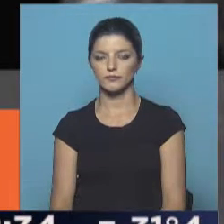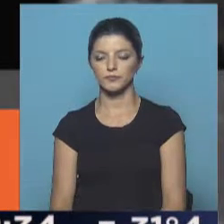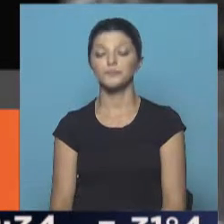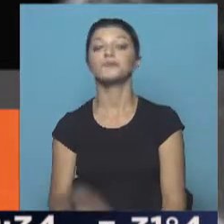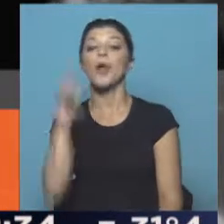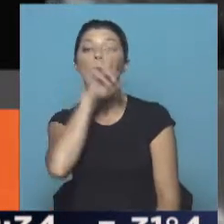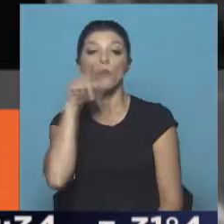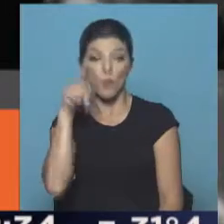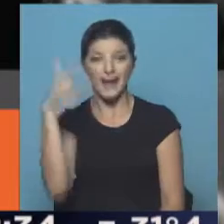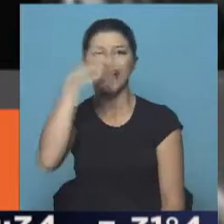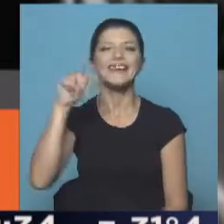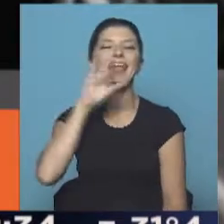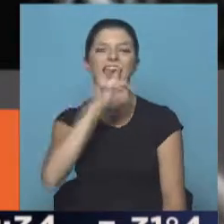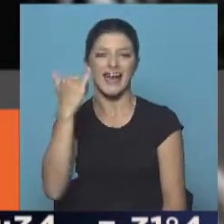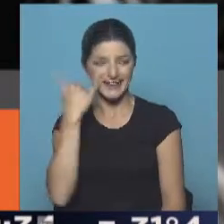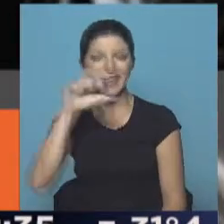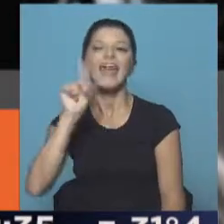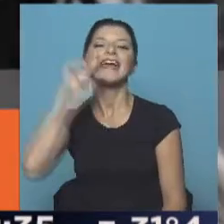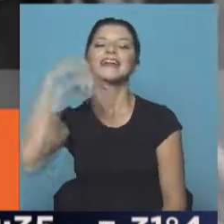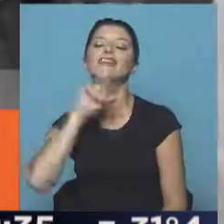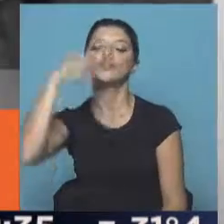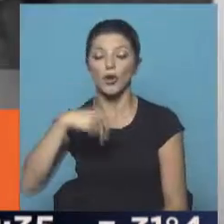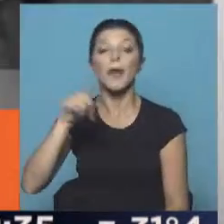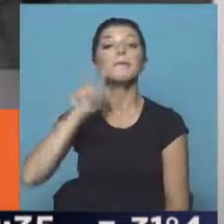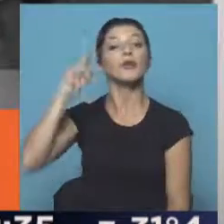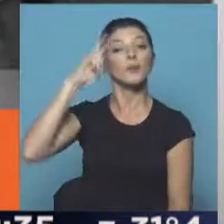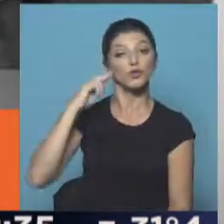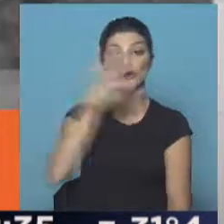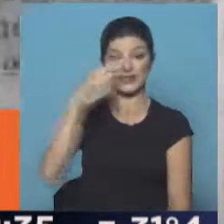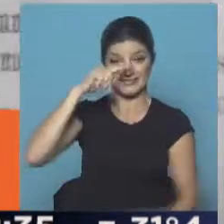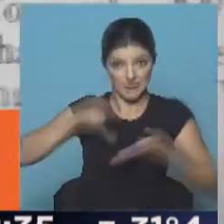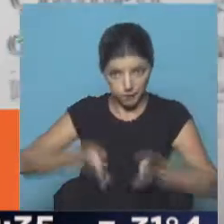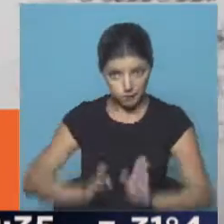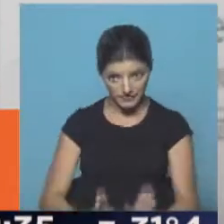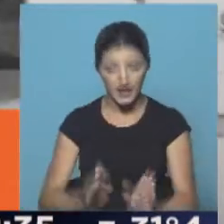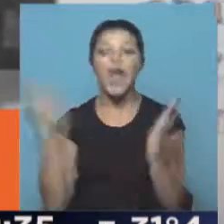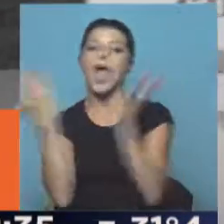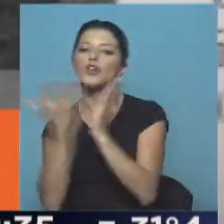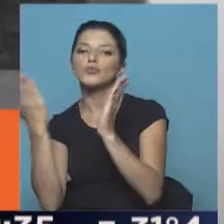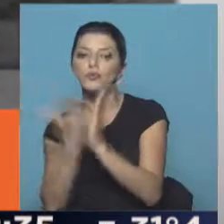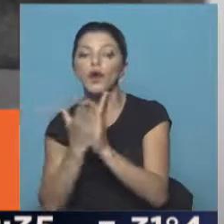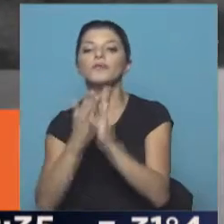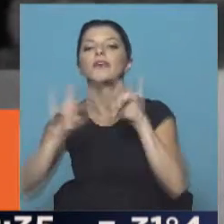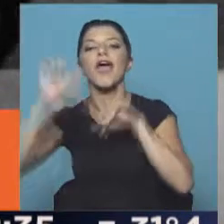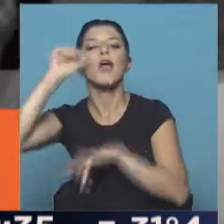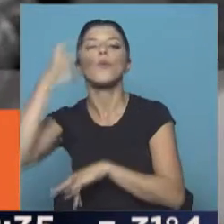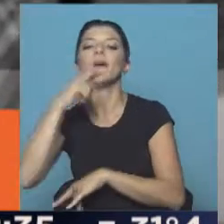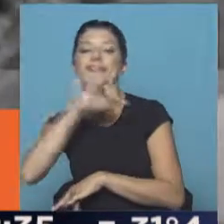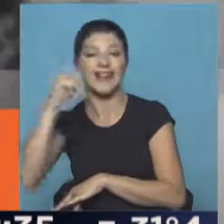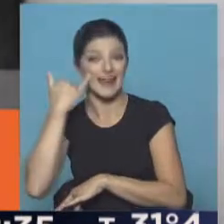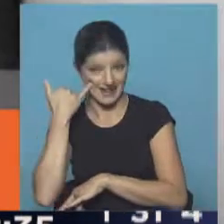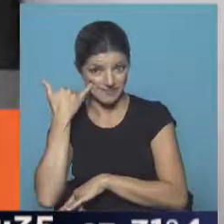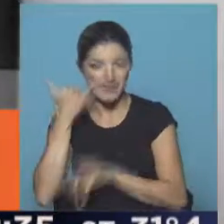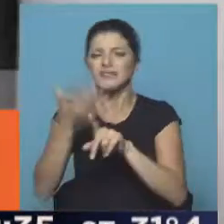Hillary Rodham Clinton nació en 1947 y estudió en Wesley College, en las afueras de Boston, donde ya muy